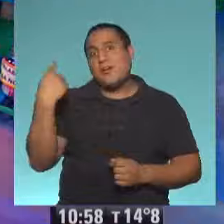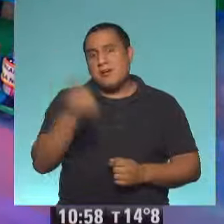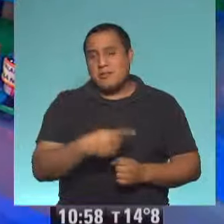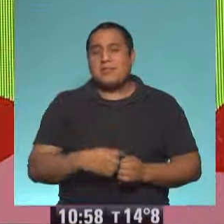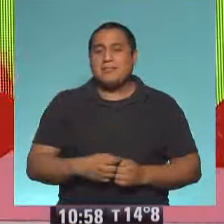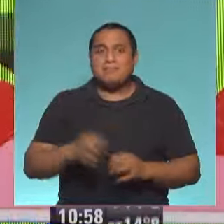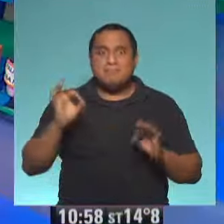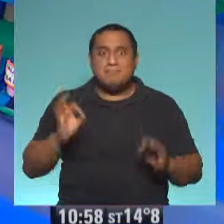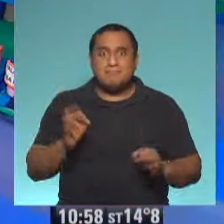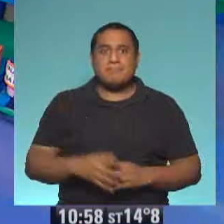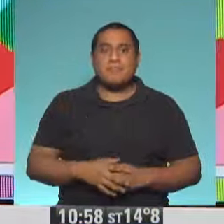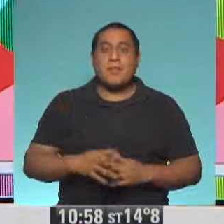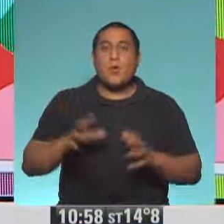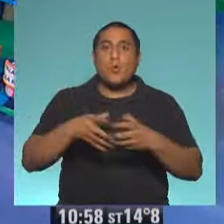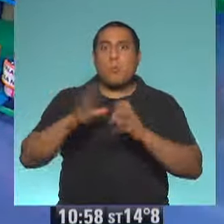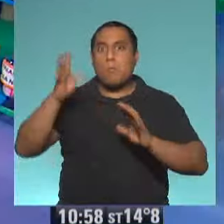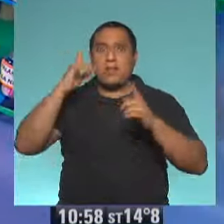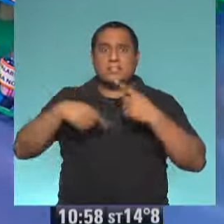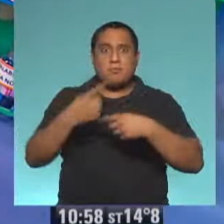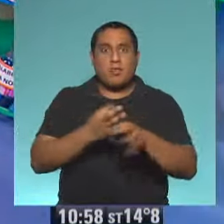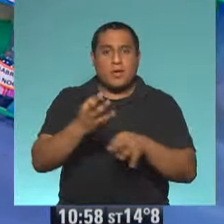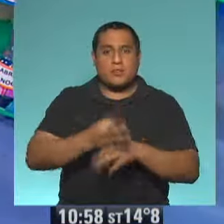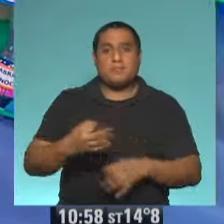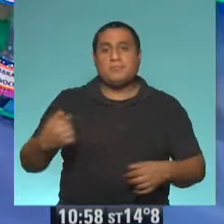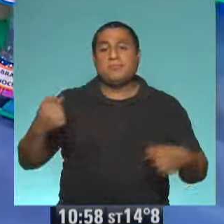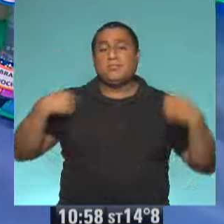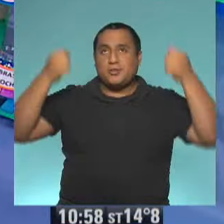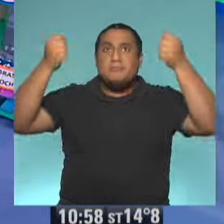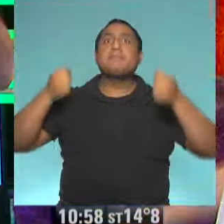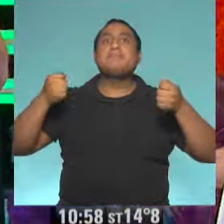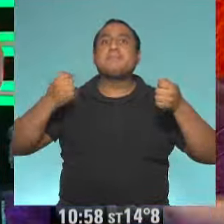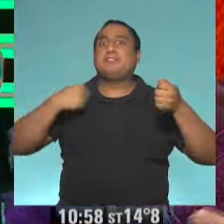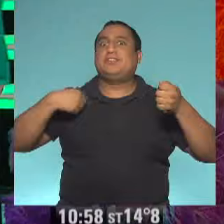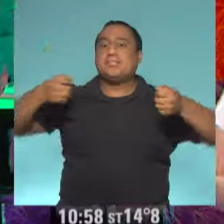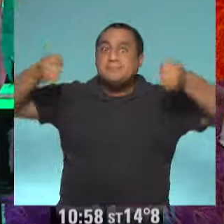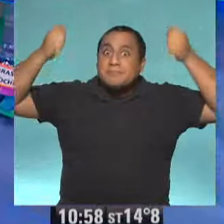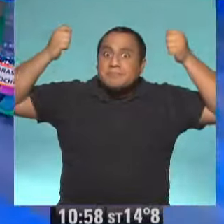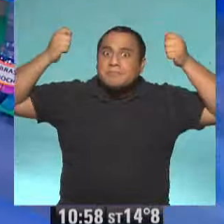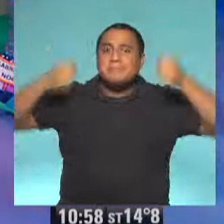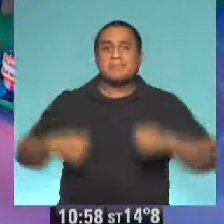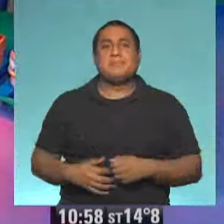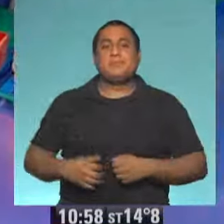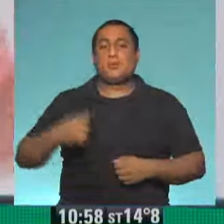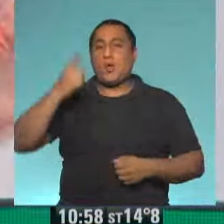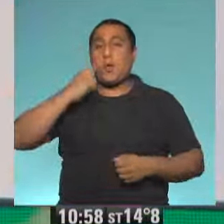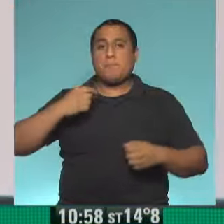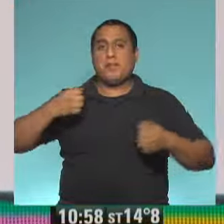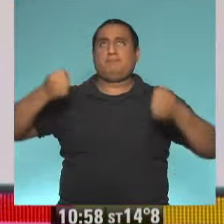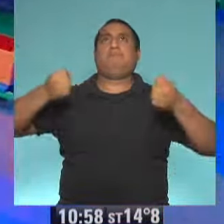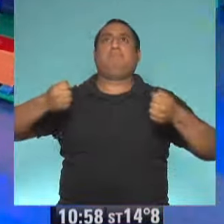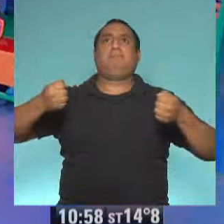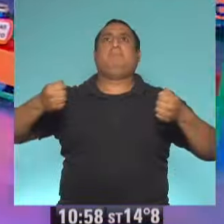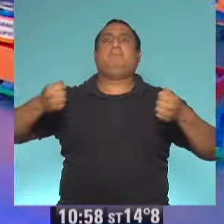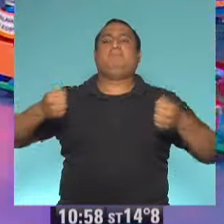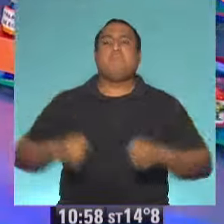está. La murga de Seguimos Educando. Acá ahí estoy está. Yo, atrás. Soy el hombre estandarte. Ahí está.